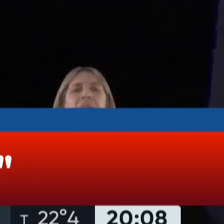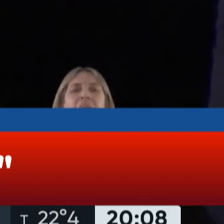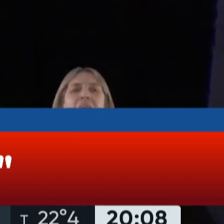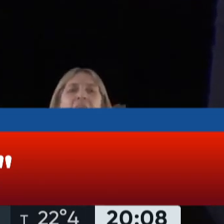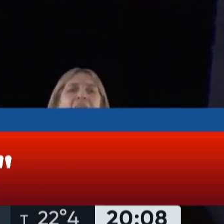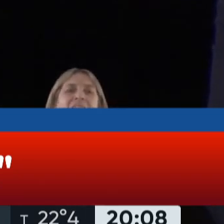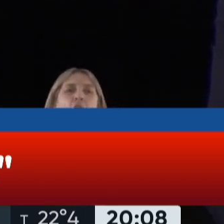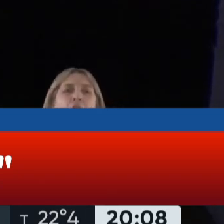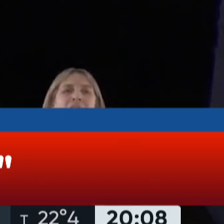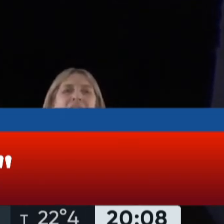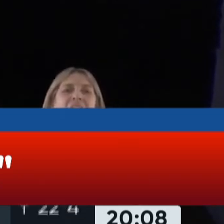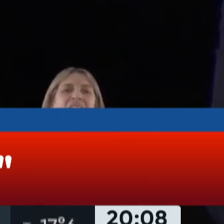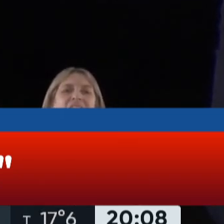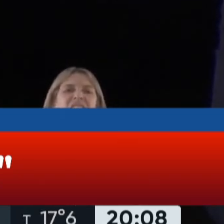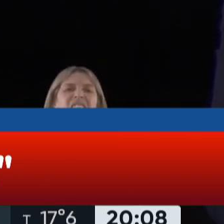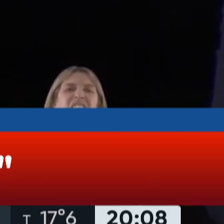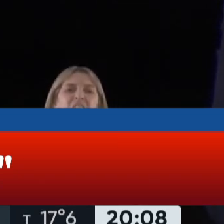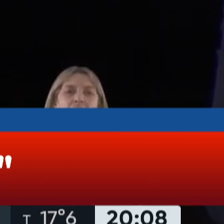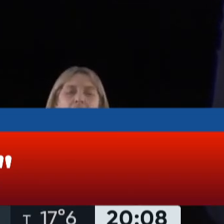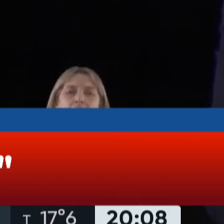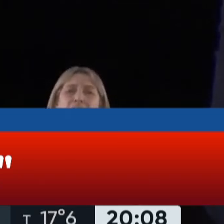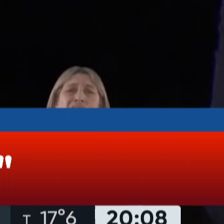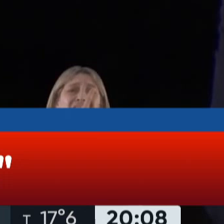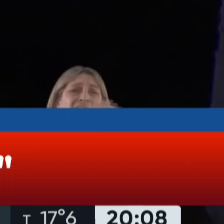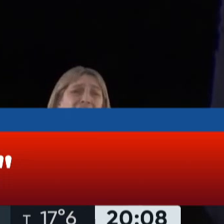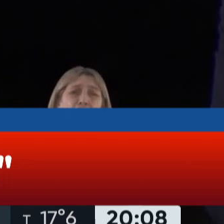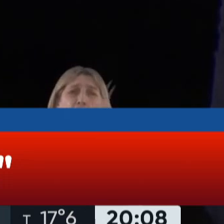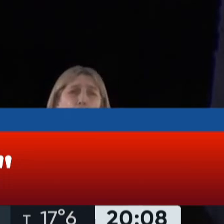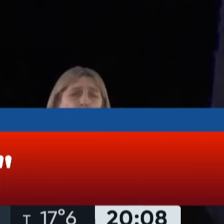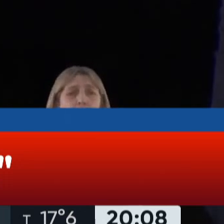hecho. Y el único responsable soy yo.